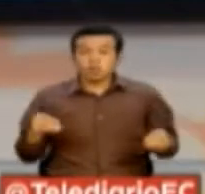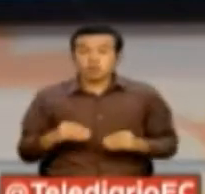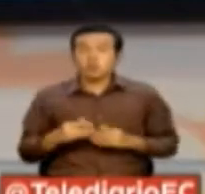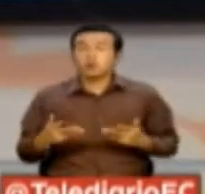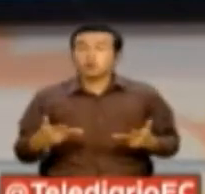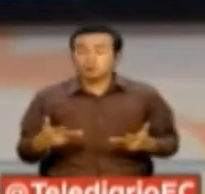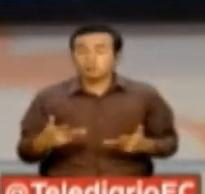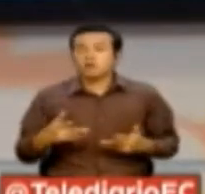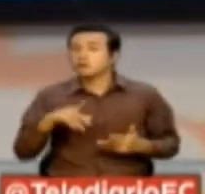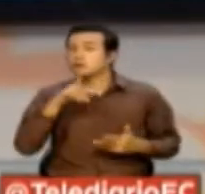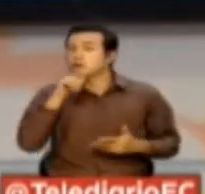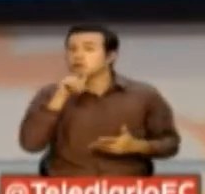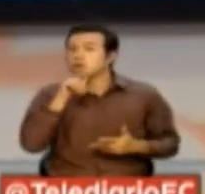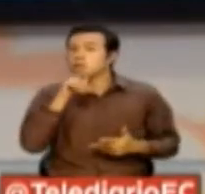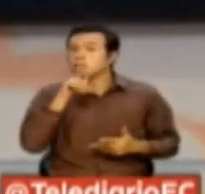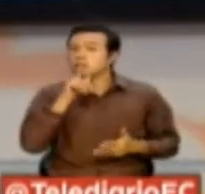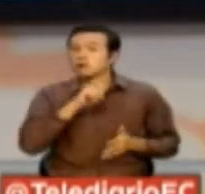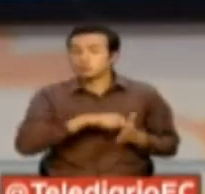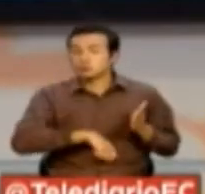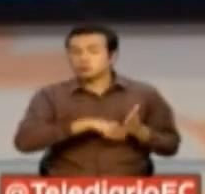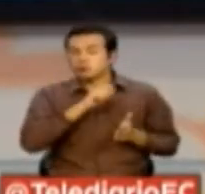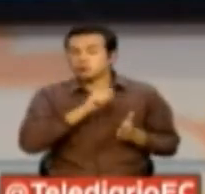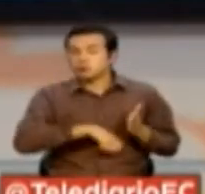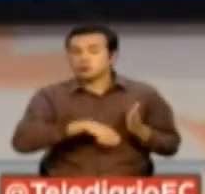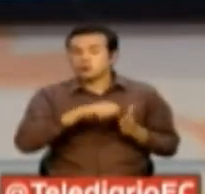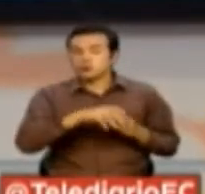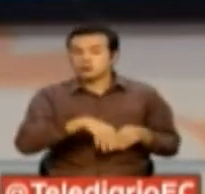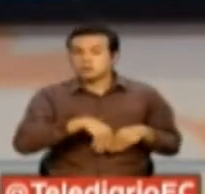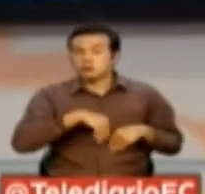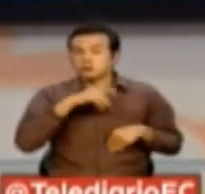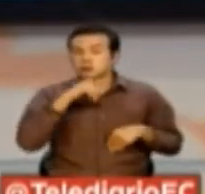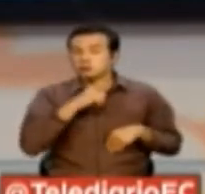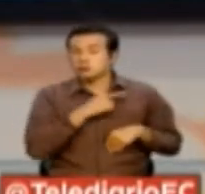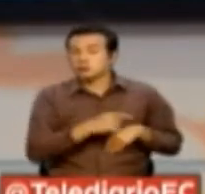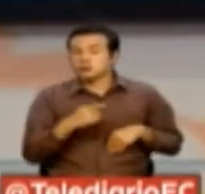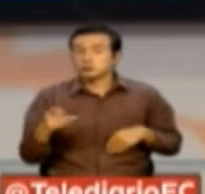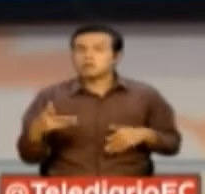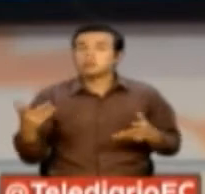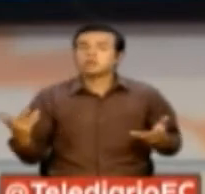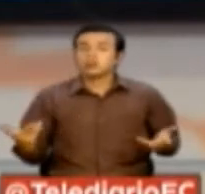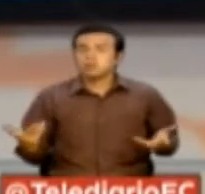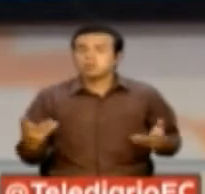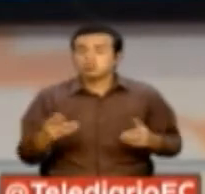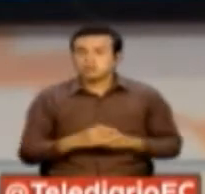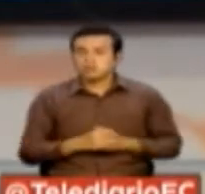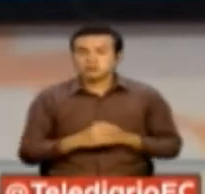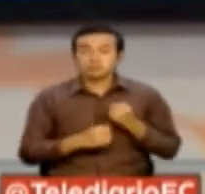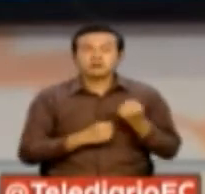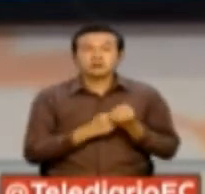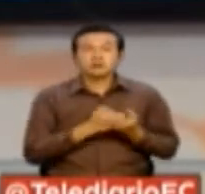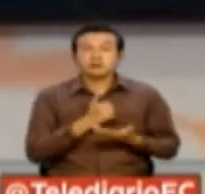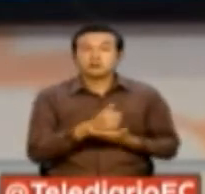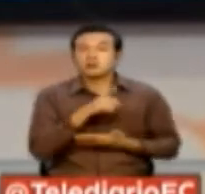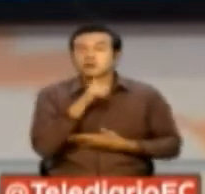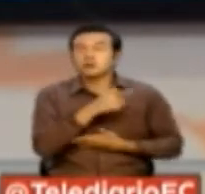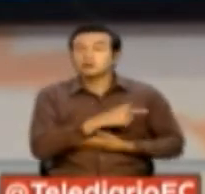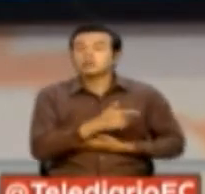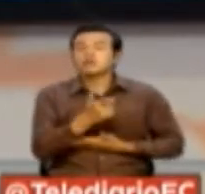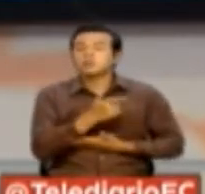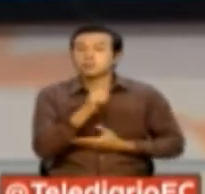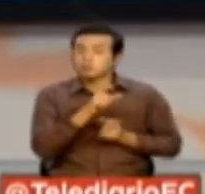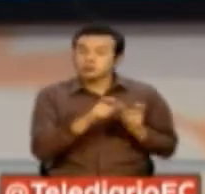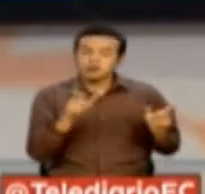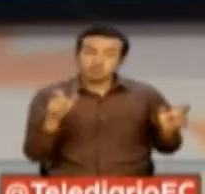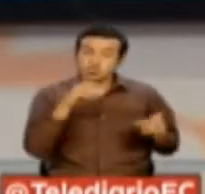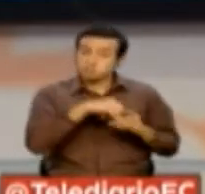haber hecho si no era con el contubernio y la cola en la ayuda interna de